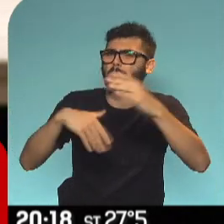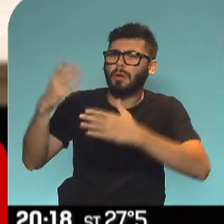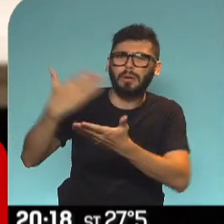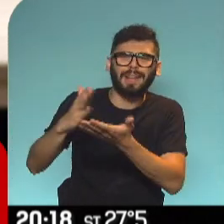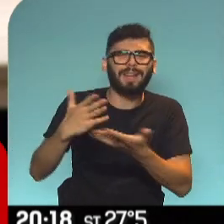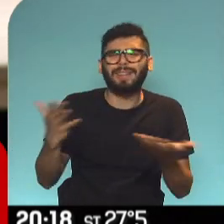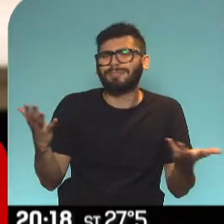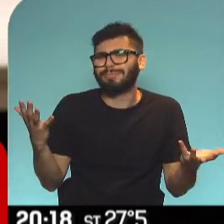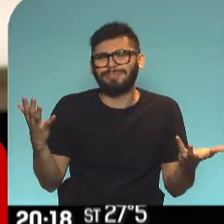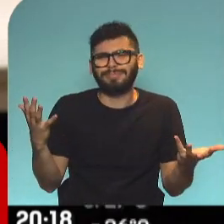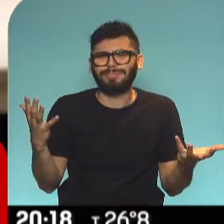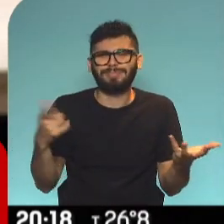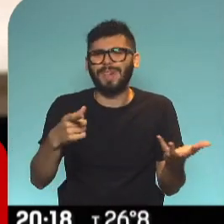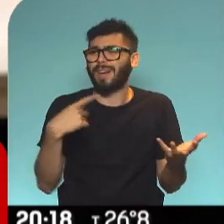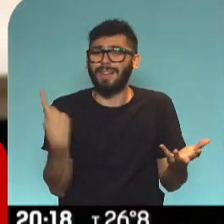otro, ¿no?